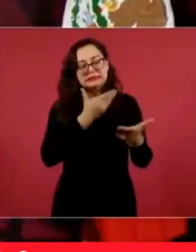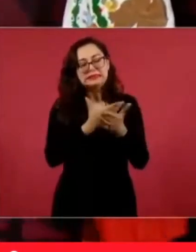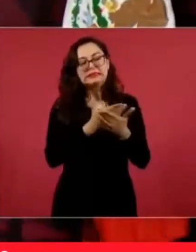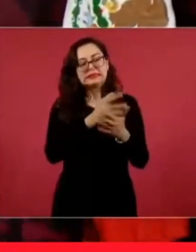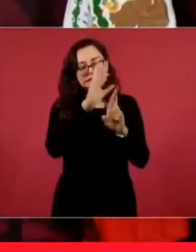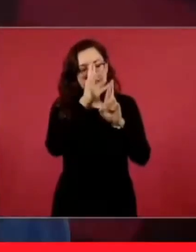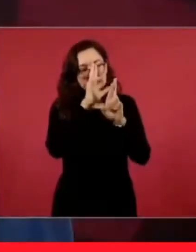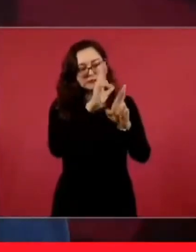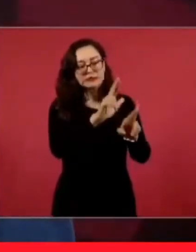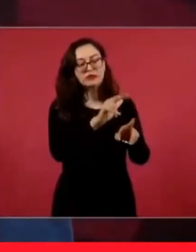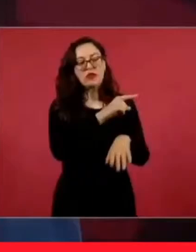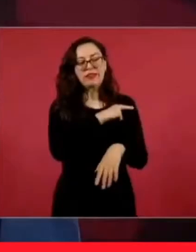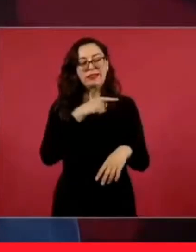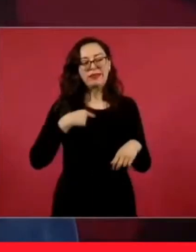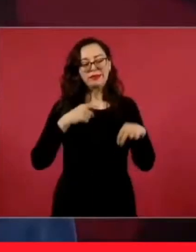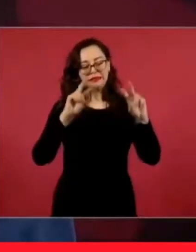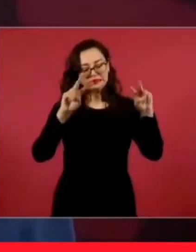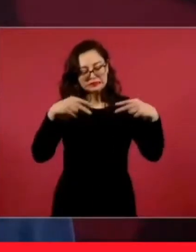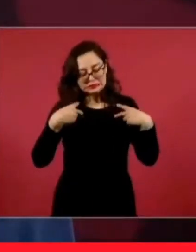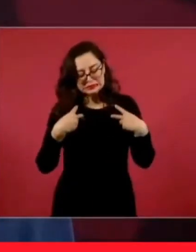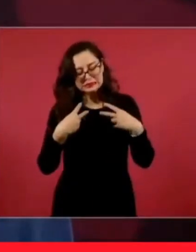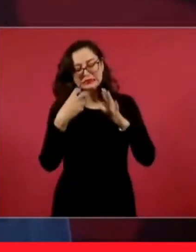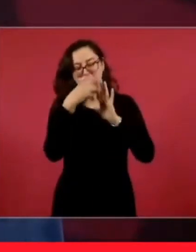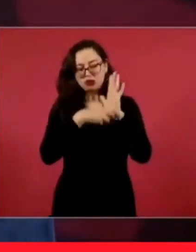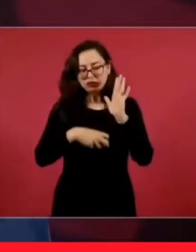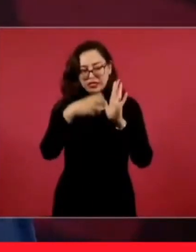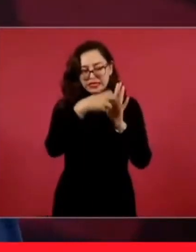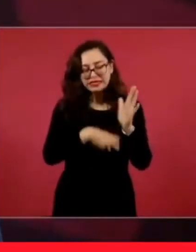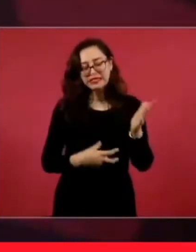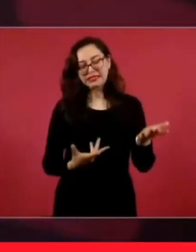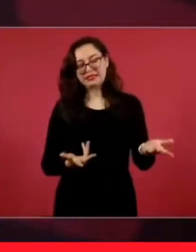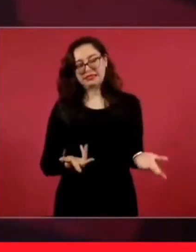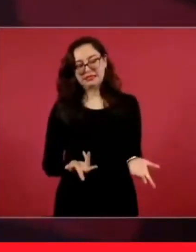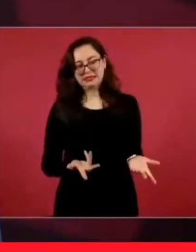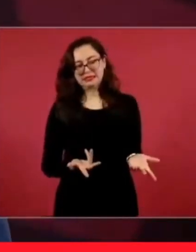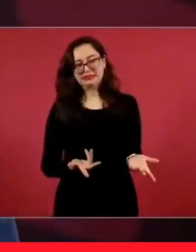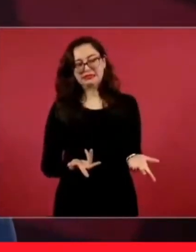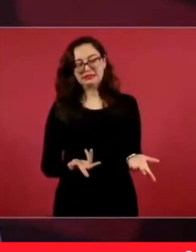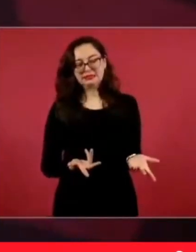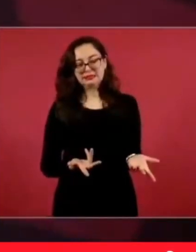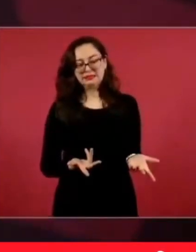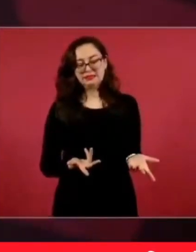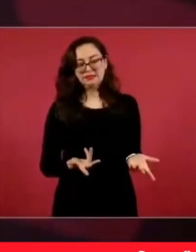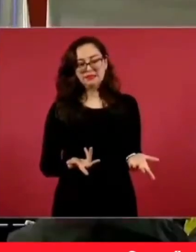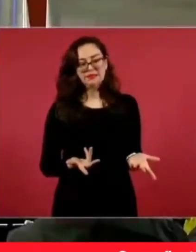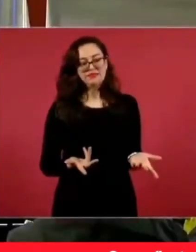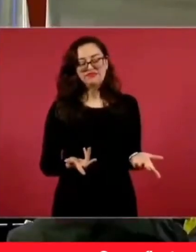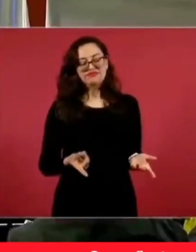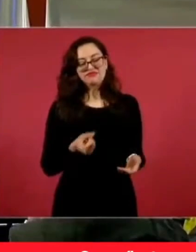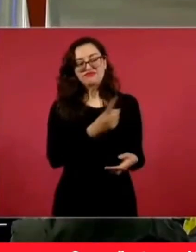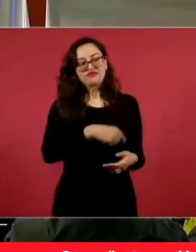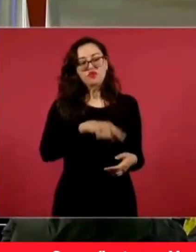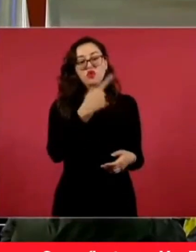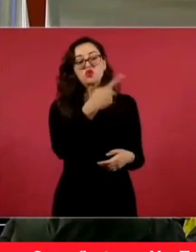hagan una autocrítica. Es que si están en una